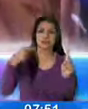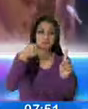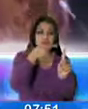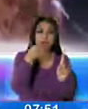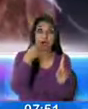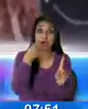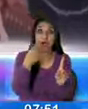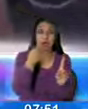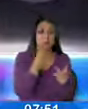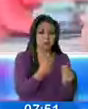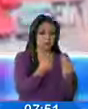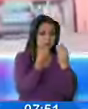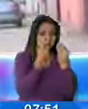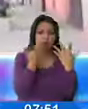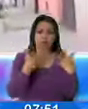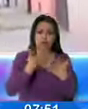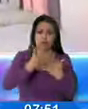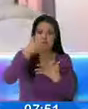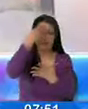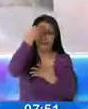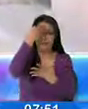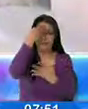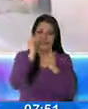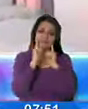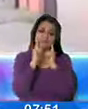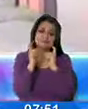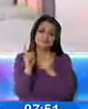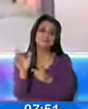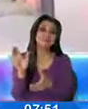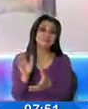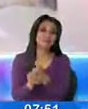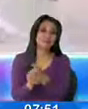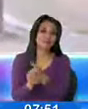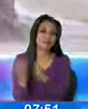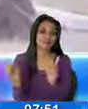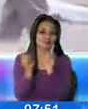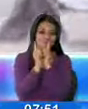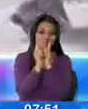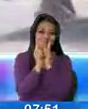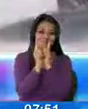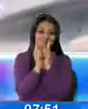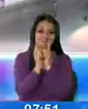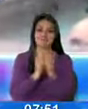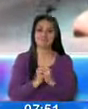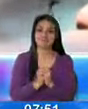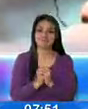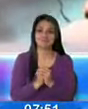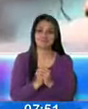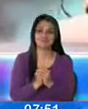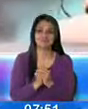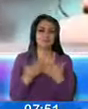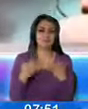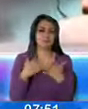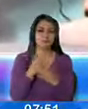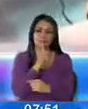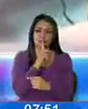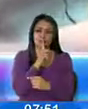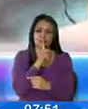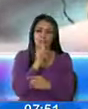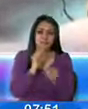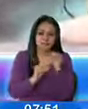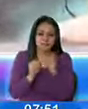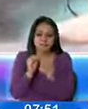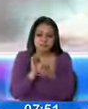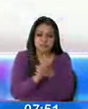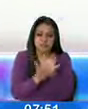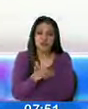sacar provecho aún más para conquistar a Margarita Pantoja, su esposa, con quien celosamente guarda los secretos de las tortillas